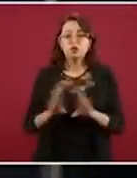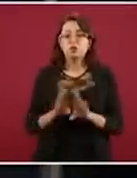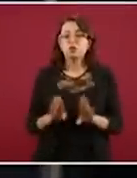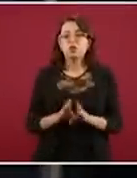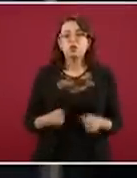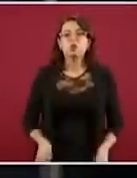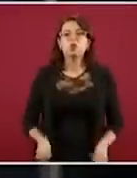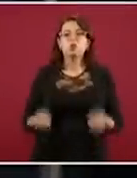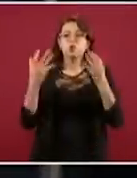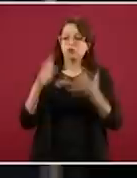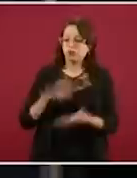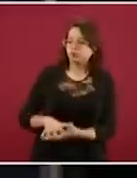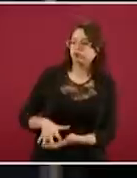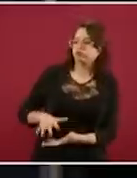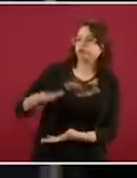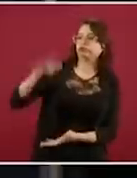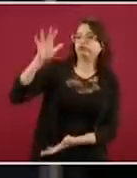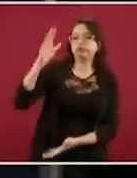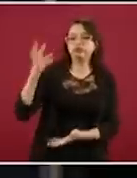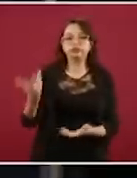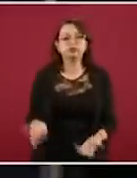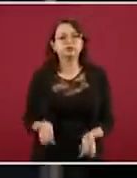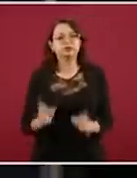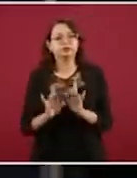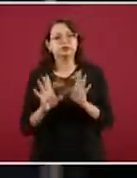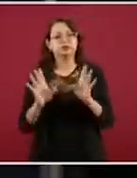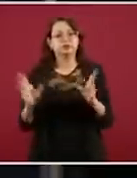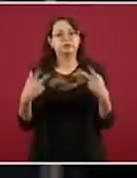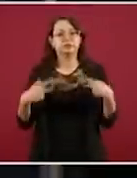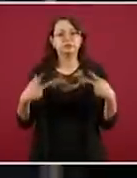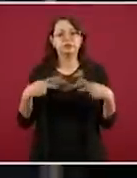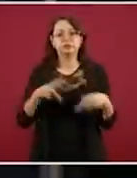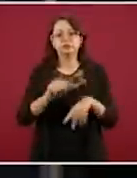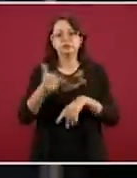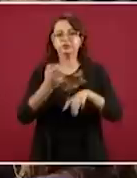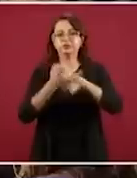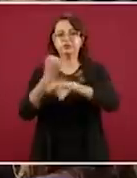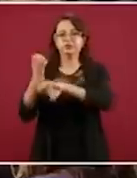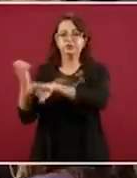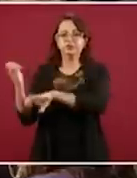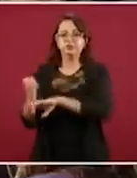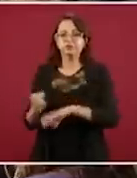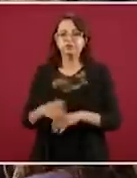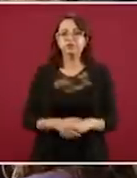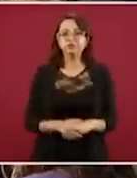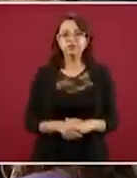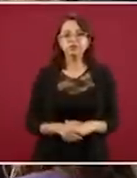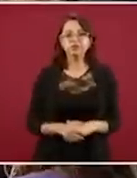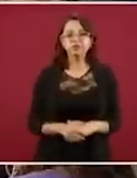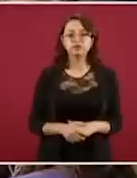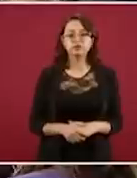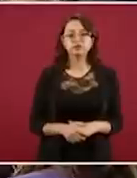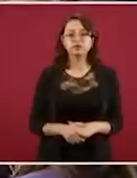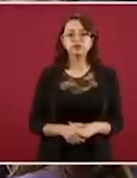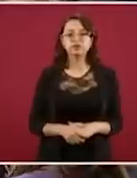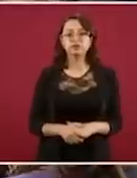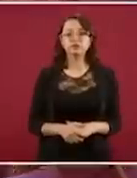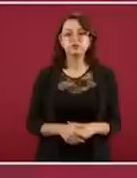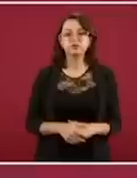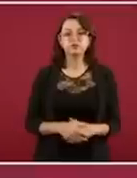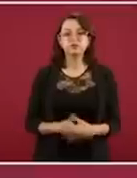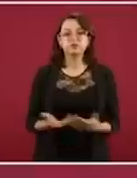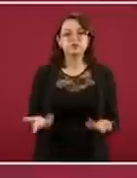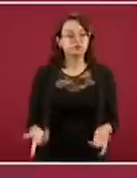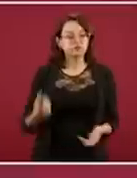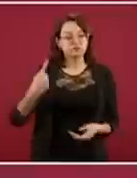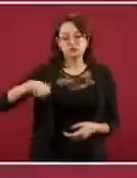cuánto le llega también en esos encuentros que tiene con la gente en los estados. Lo que nosotros atendemos aquí es las personas que